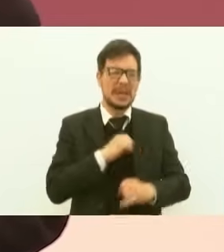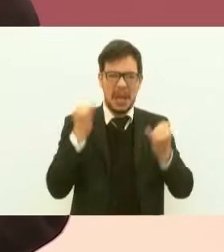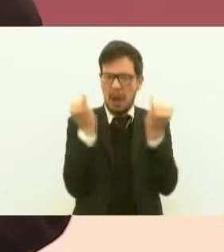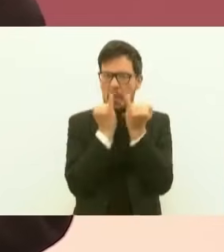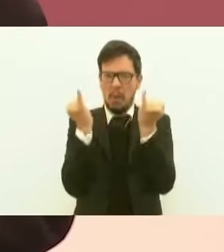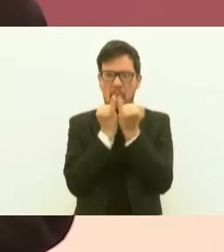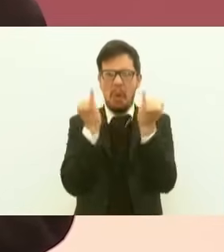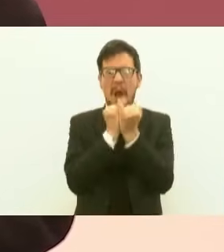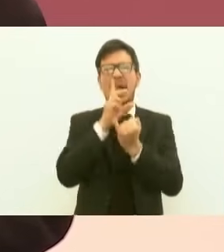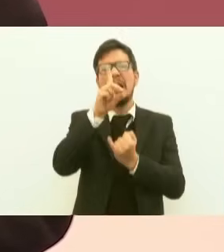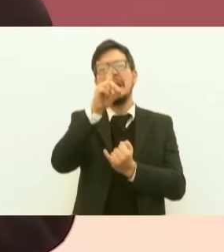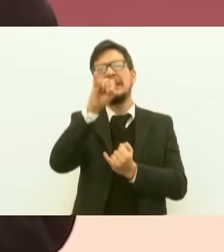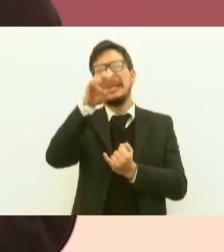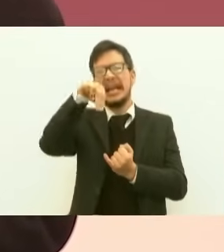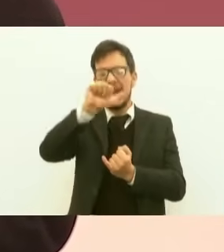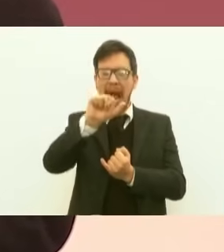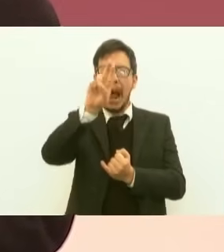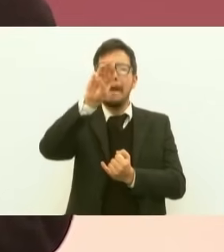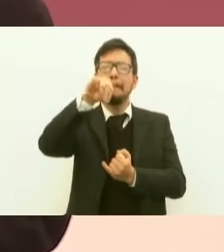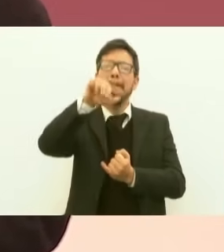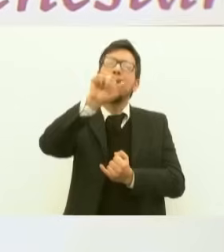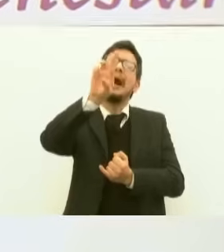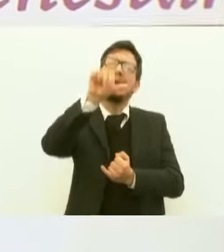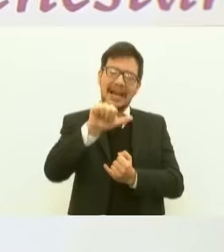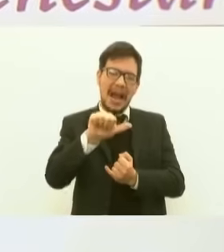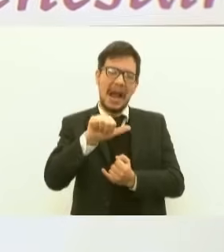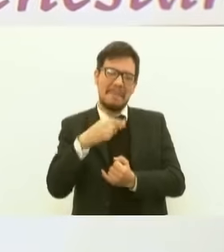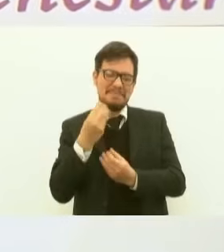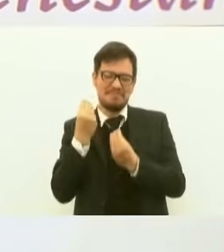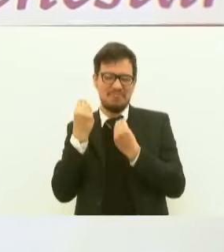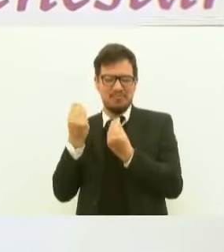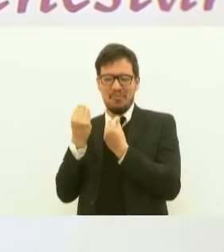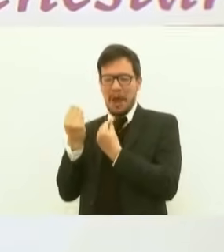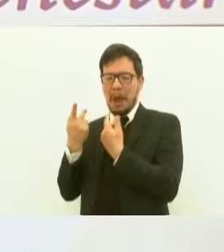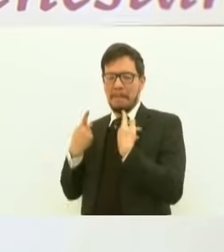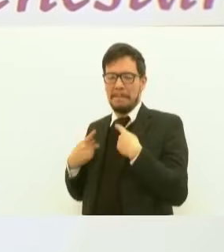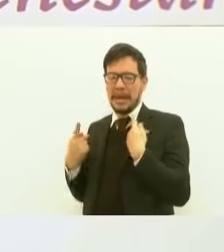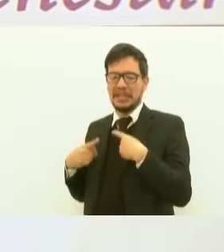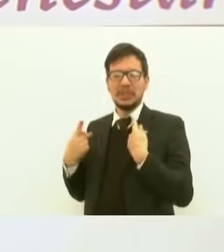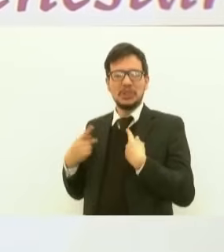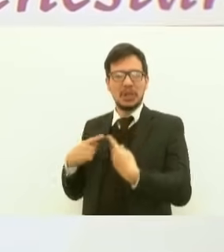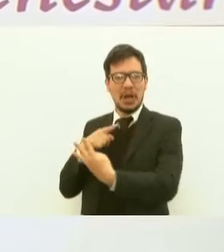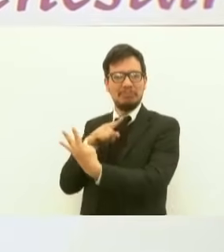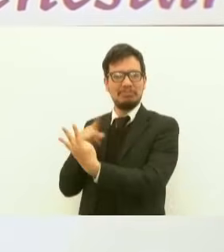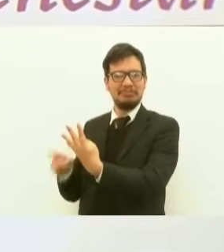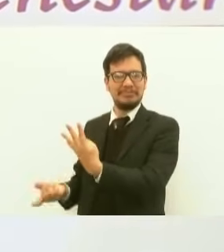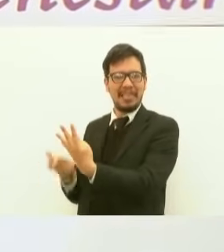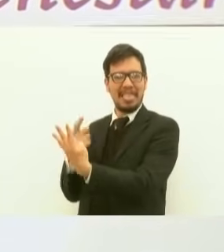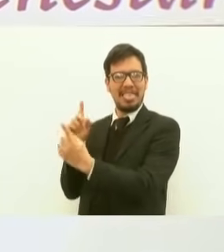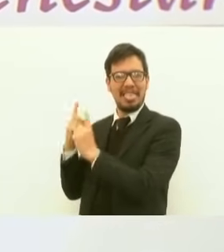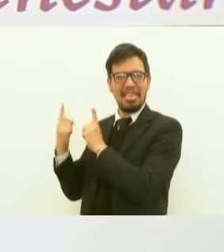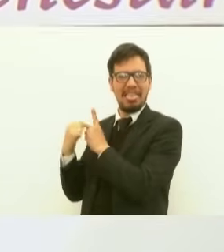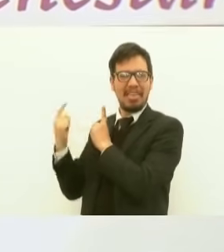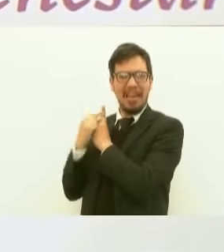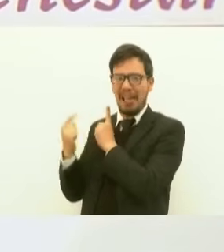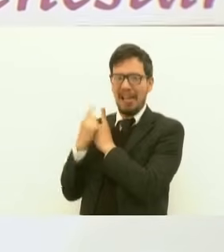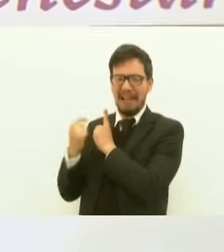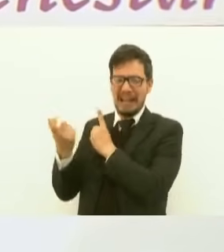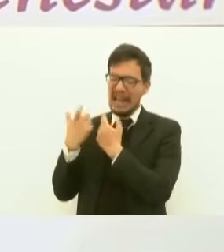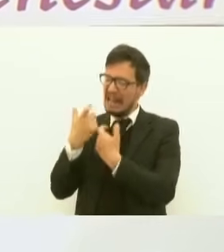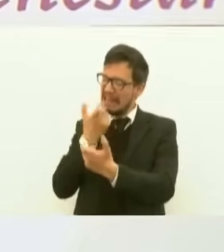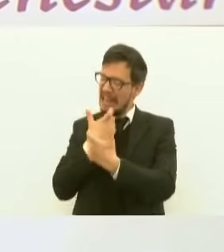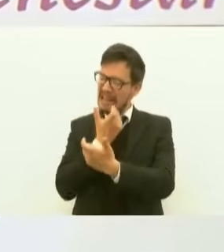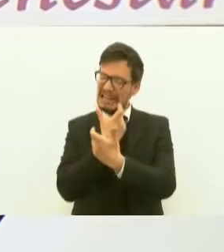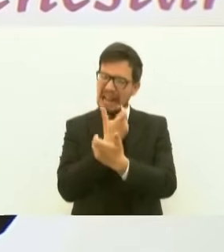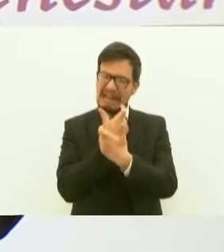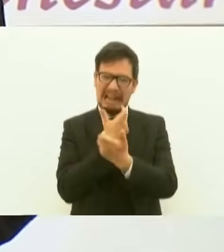se burlaron de mí, se rieron mis adversarios. No va a ser